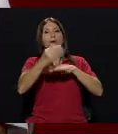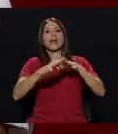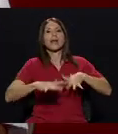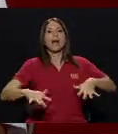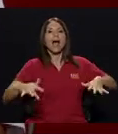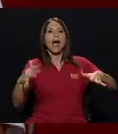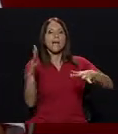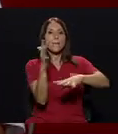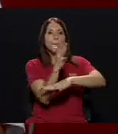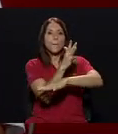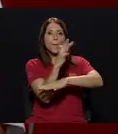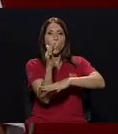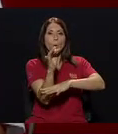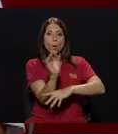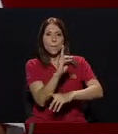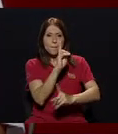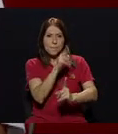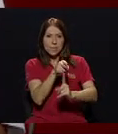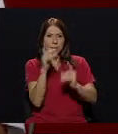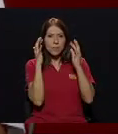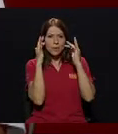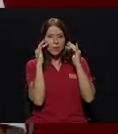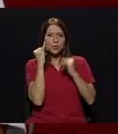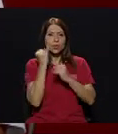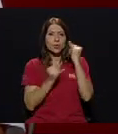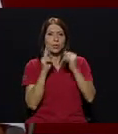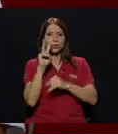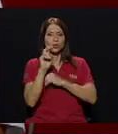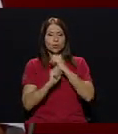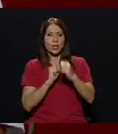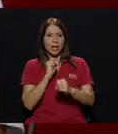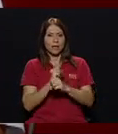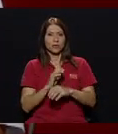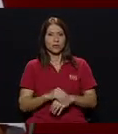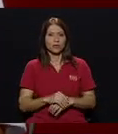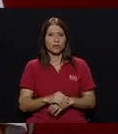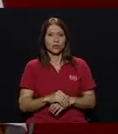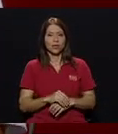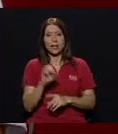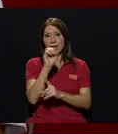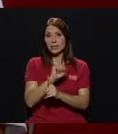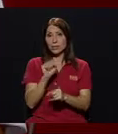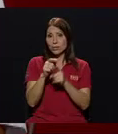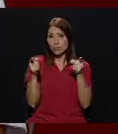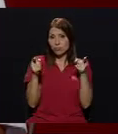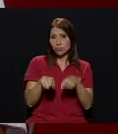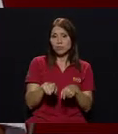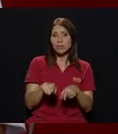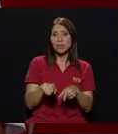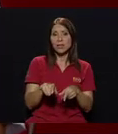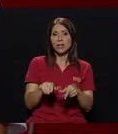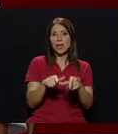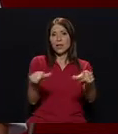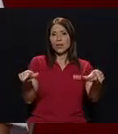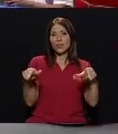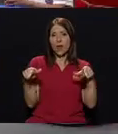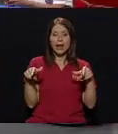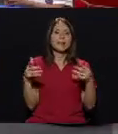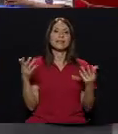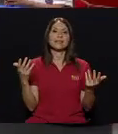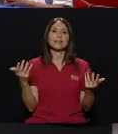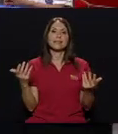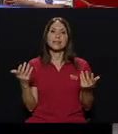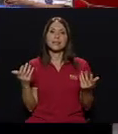que está ocurriendo en el campo. La misma preocupación en los últimos dos años. La situación se da en